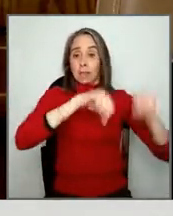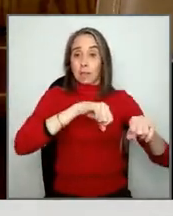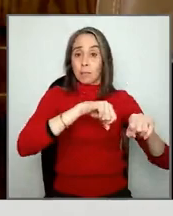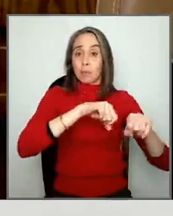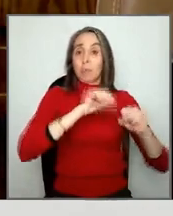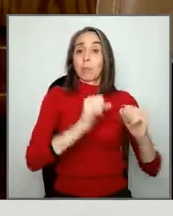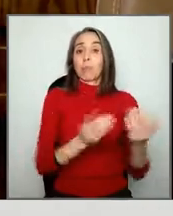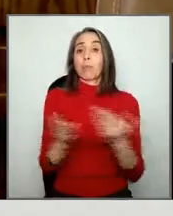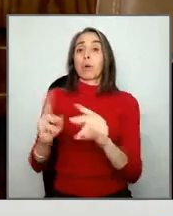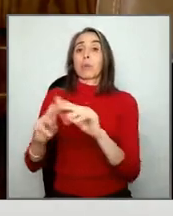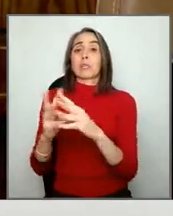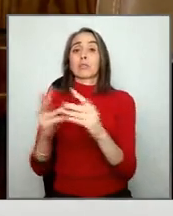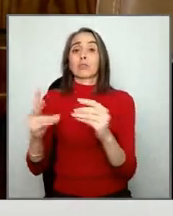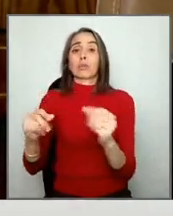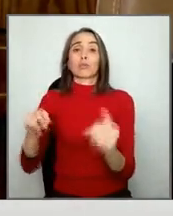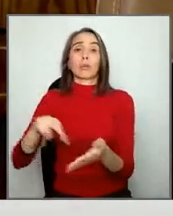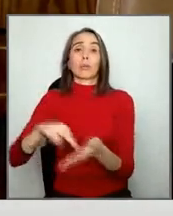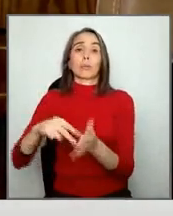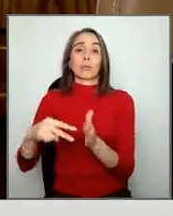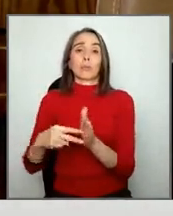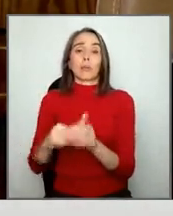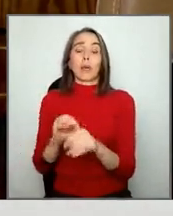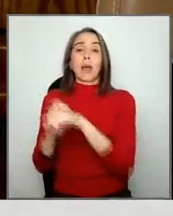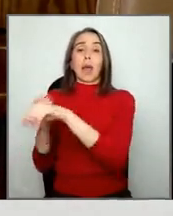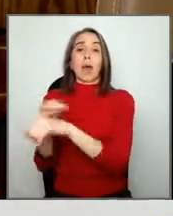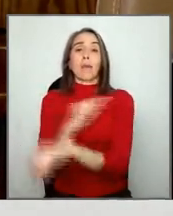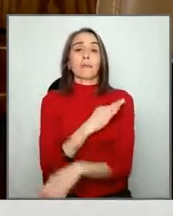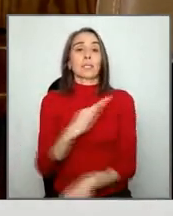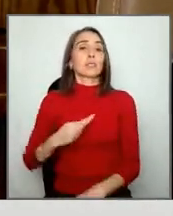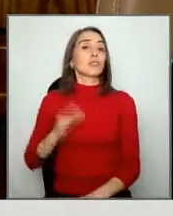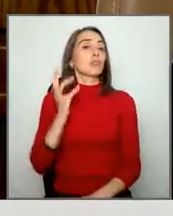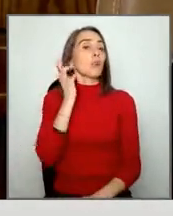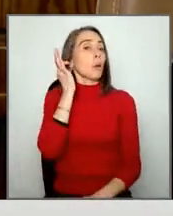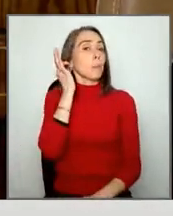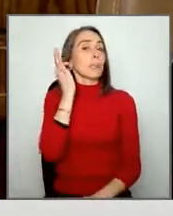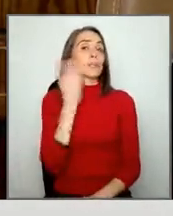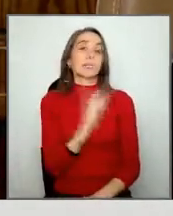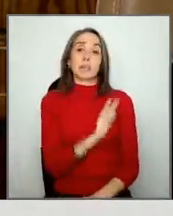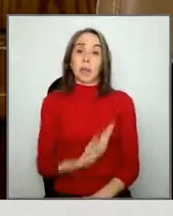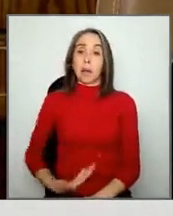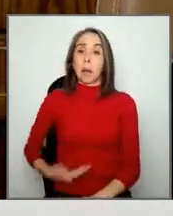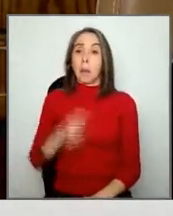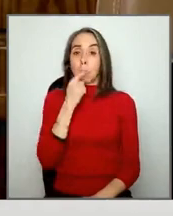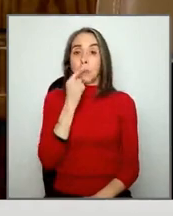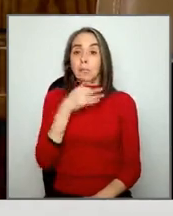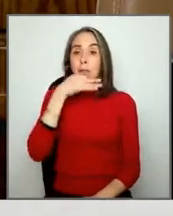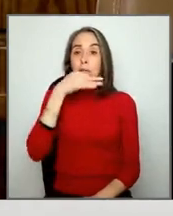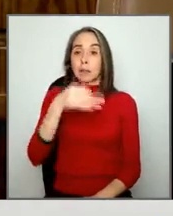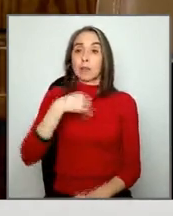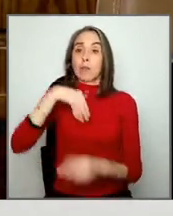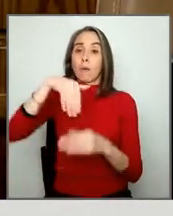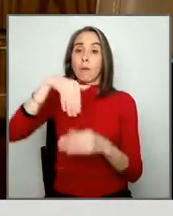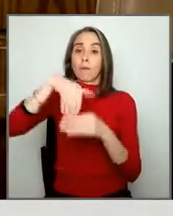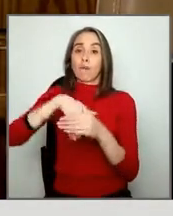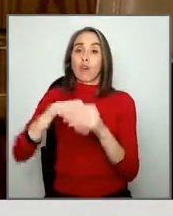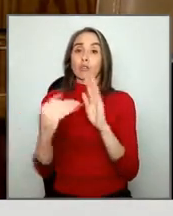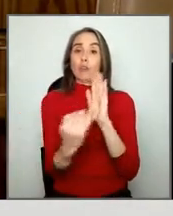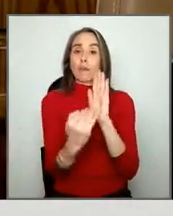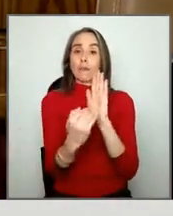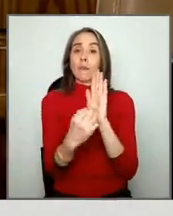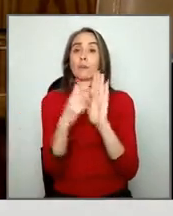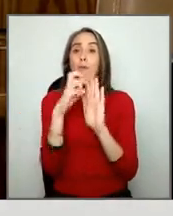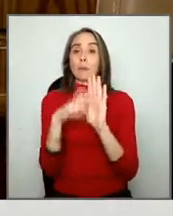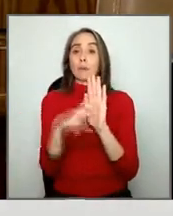es por eso estimada ministra y estimado presidente como he dicho Mi voto favorable para esta iniciativa legal Muchas